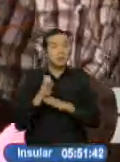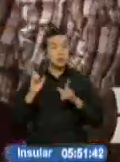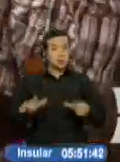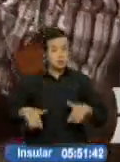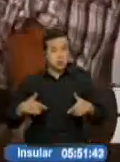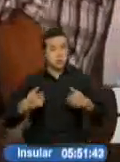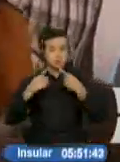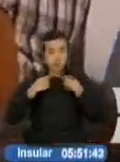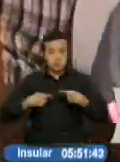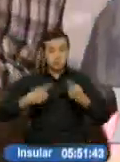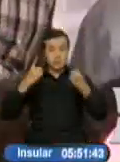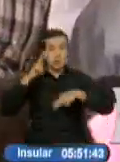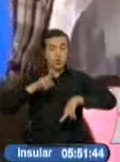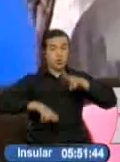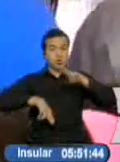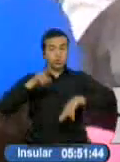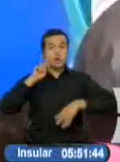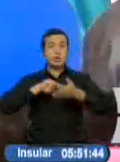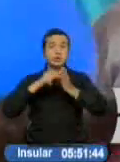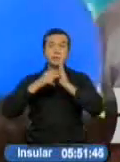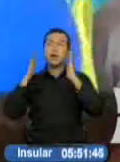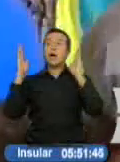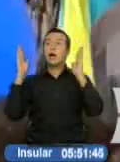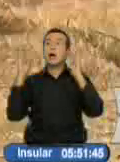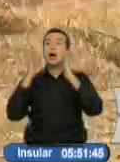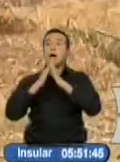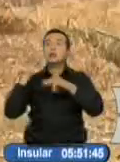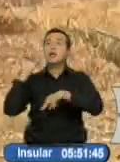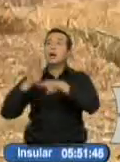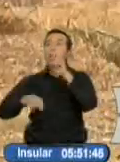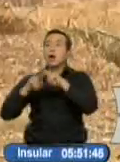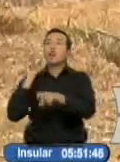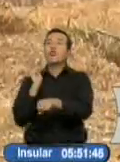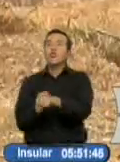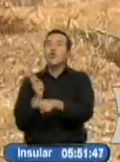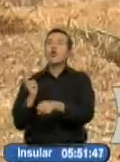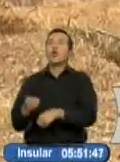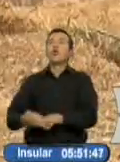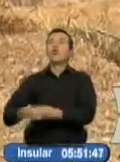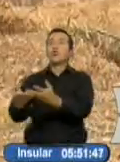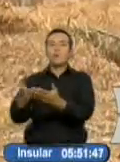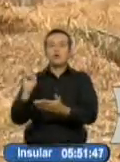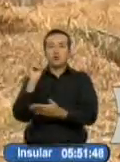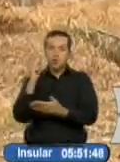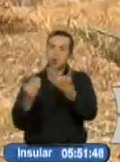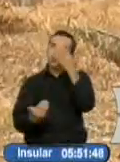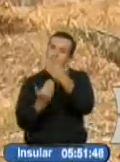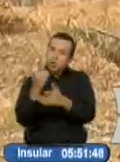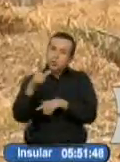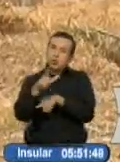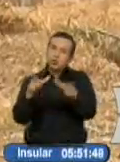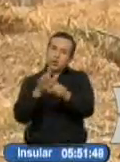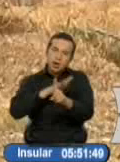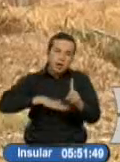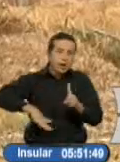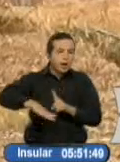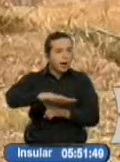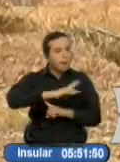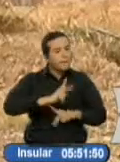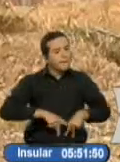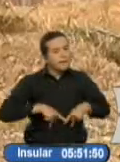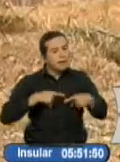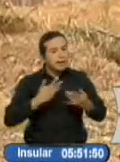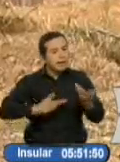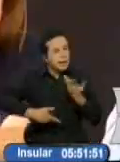Moreno, destaca que construir no es solo edificar paredes o estructuras de cemento, sino también crear nuevos hábitats de vida para la consolidación así